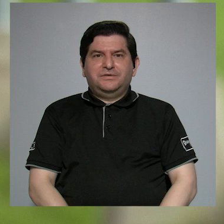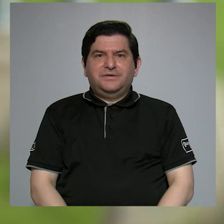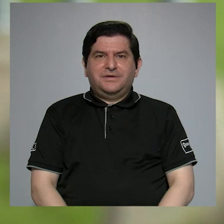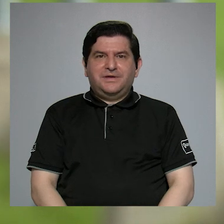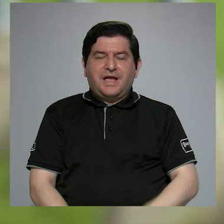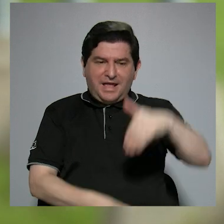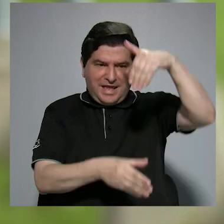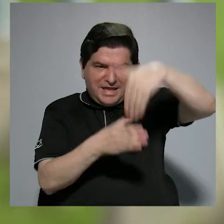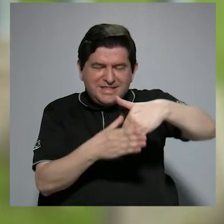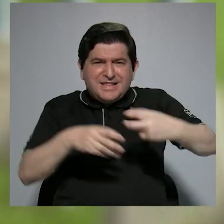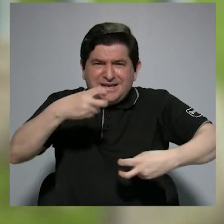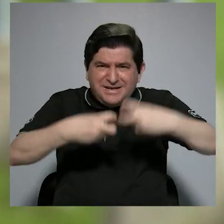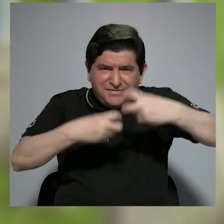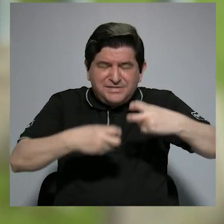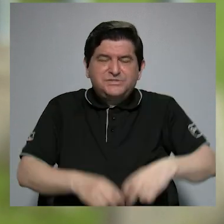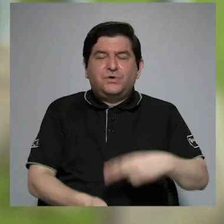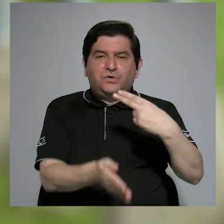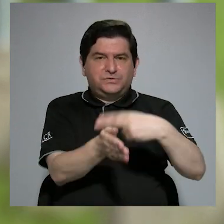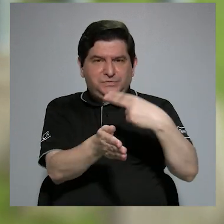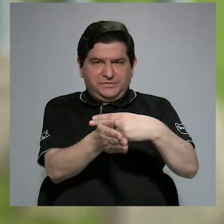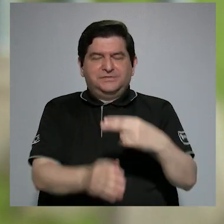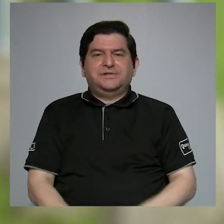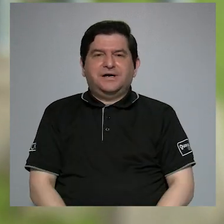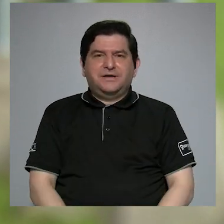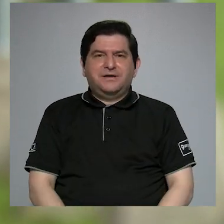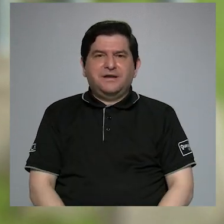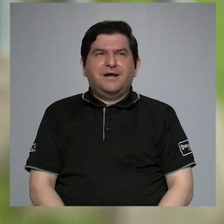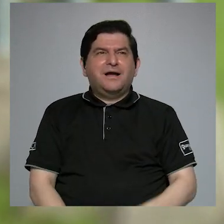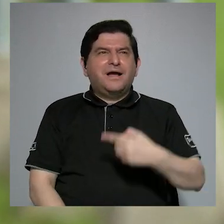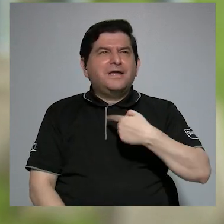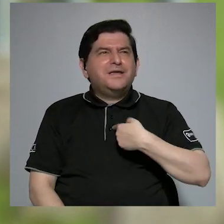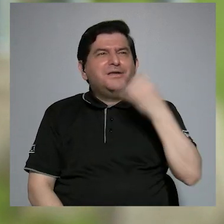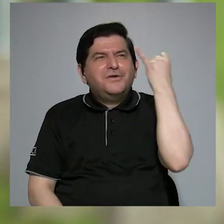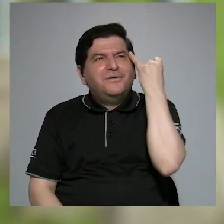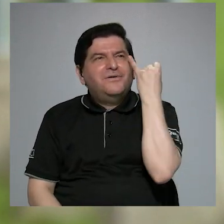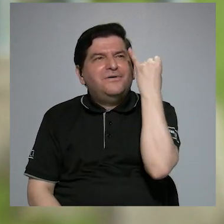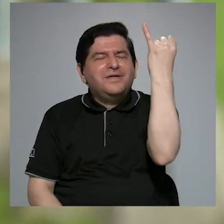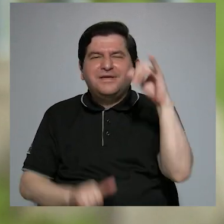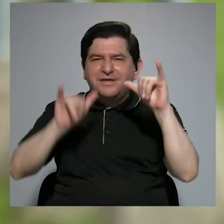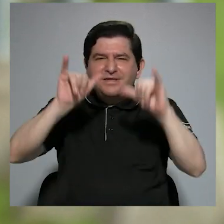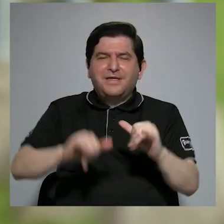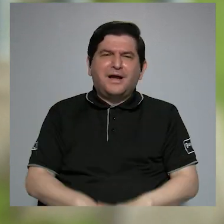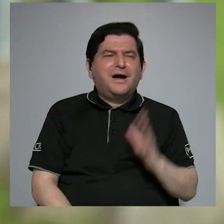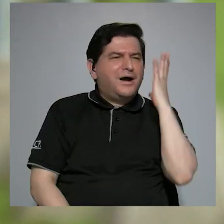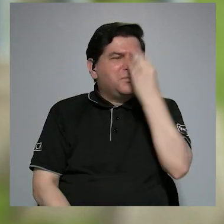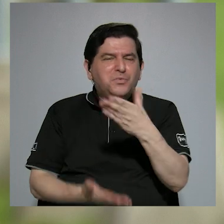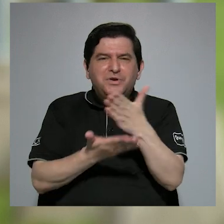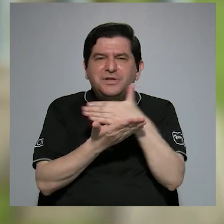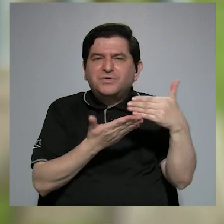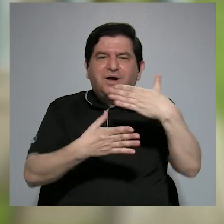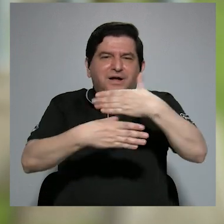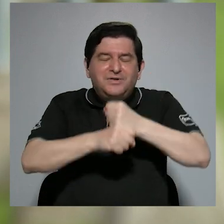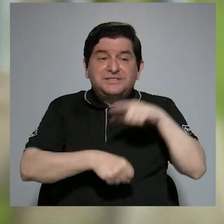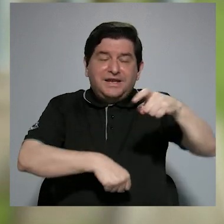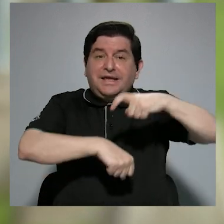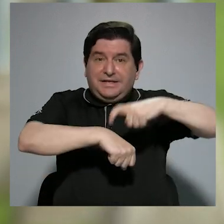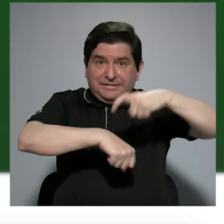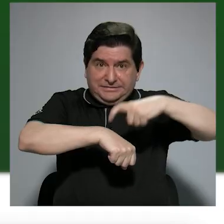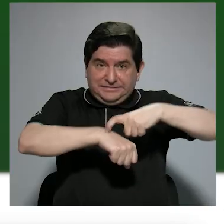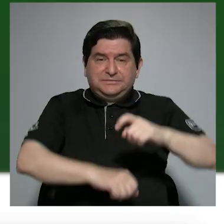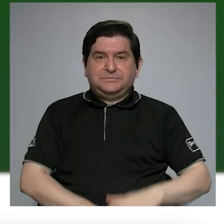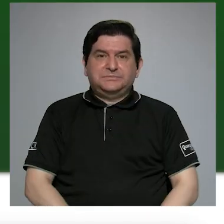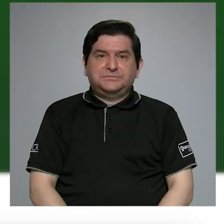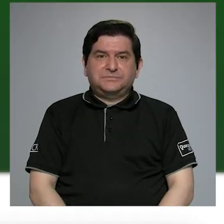en intervención en crisis en el hospital y había quedado como con esa idea de que sería bonito hacer algo ahí. En ese